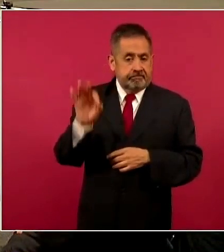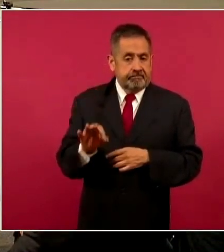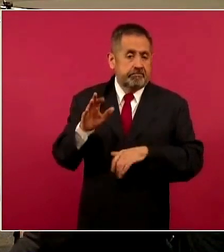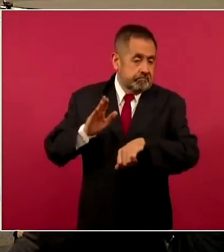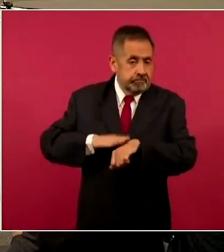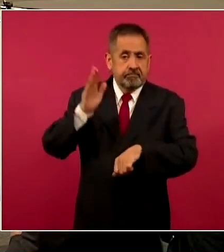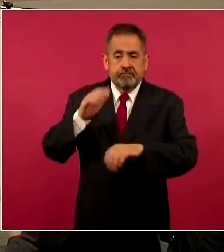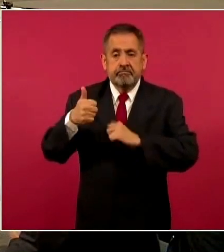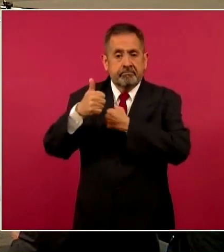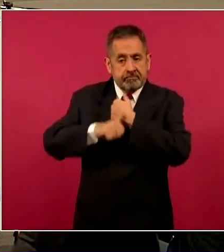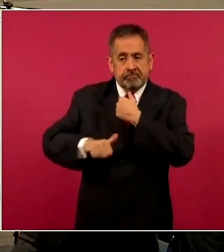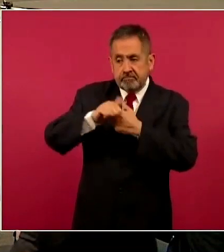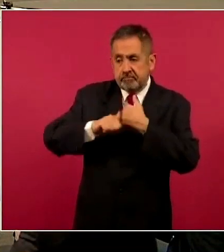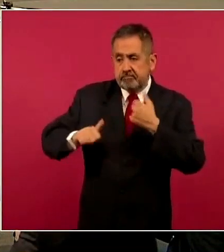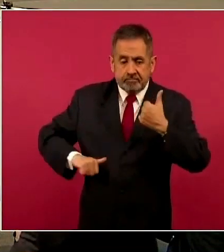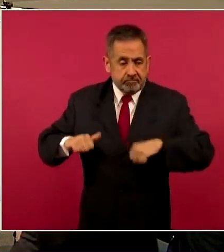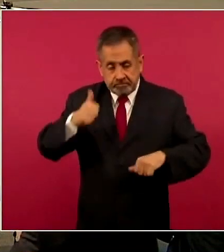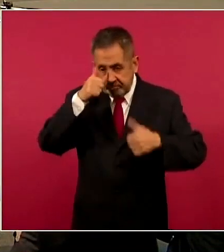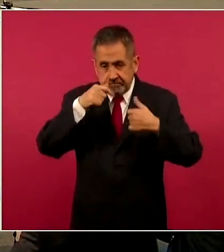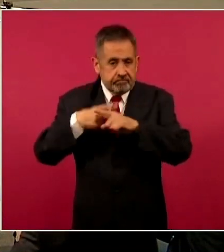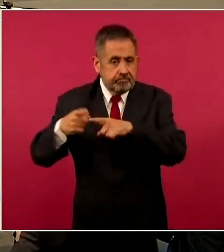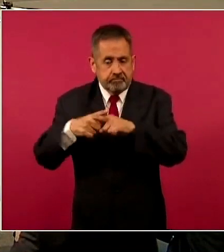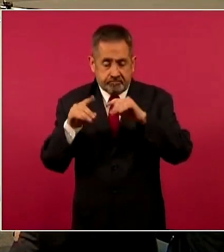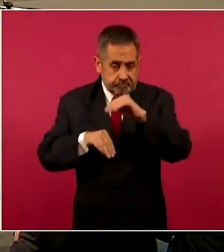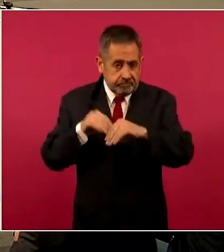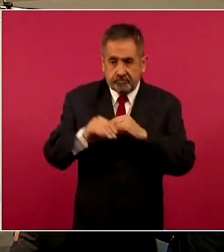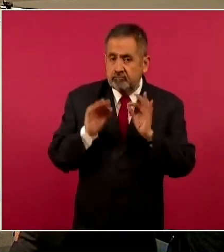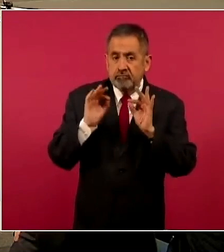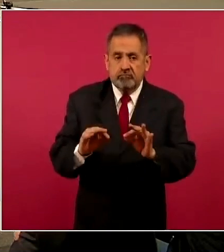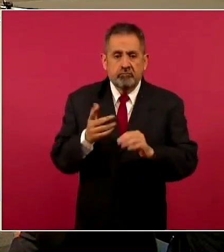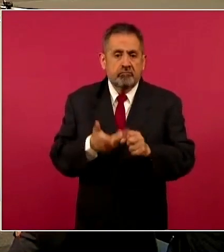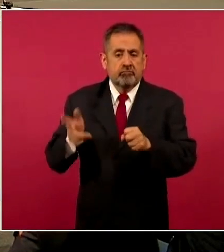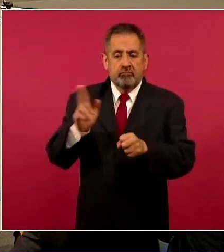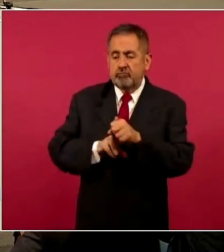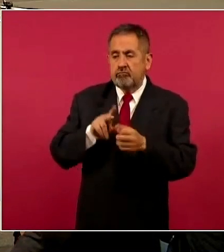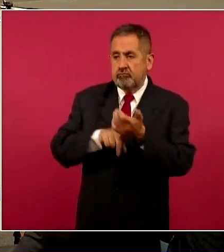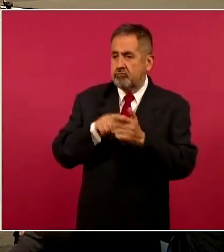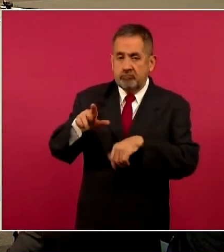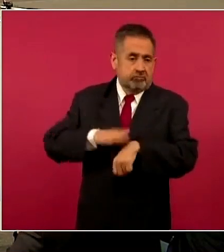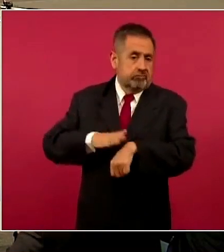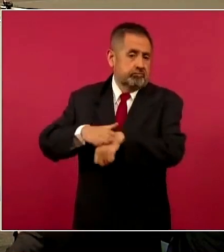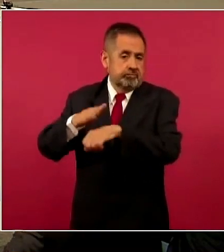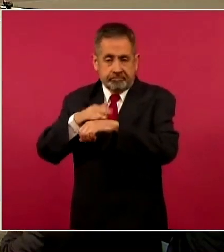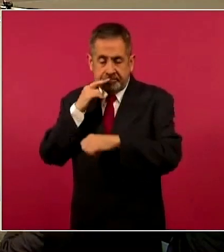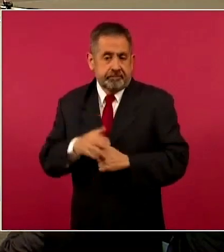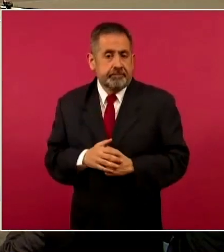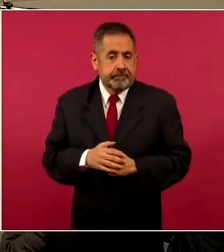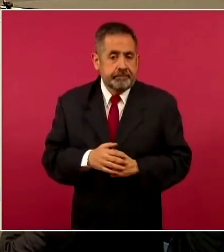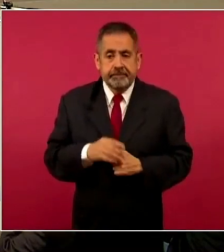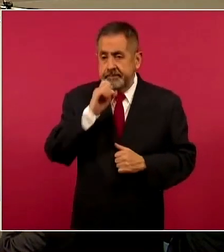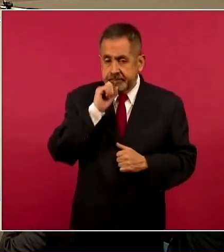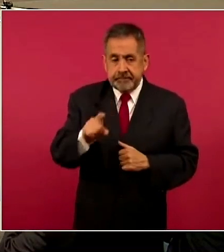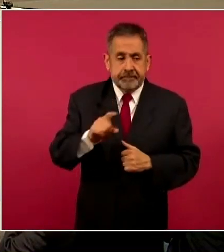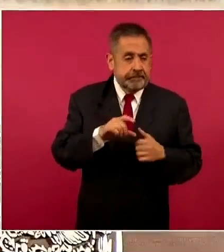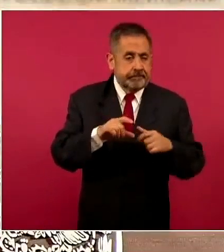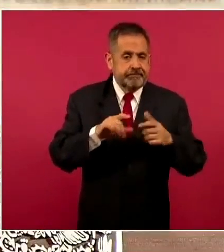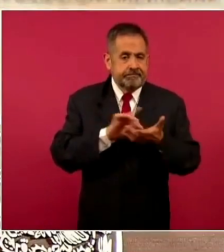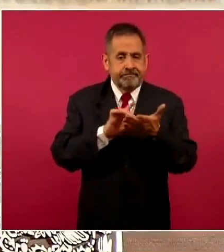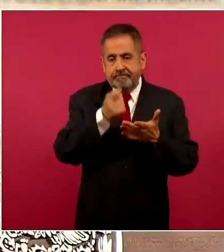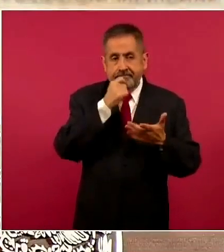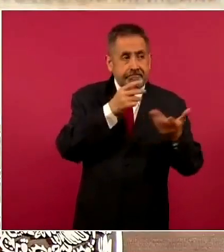más cirugías en estas unidades, ahí sí, en los hospitales específicamente, y también en el abasto.